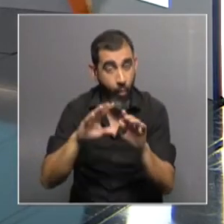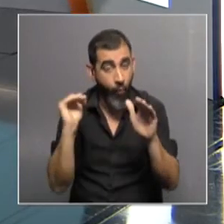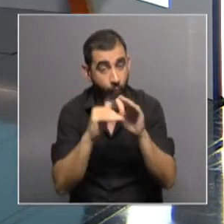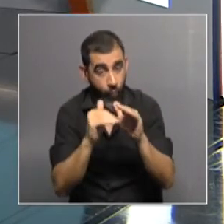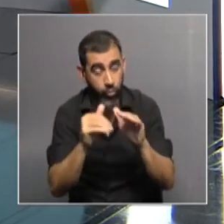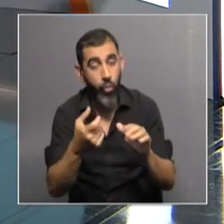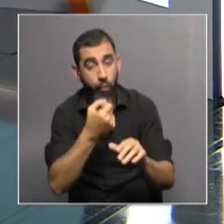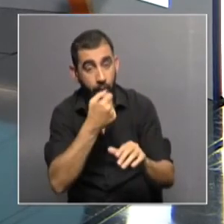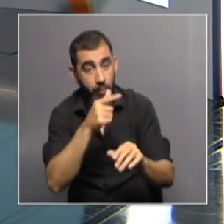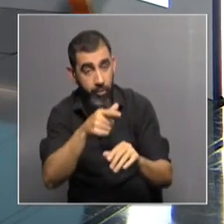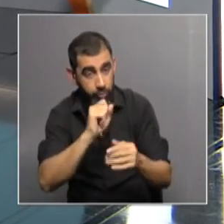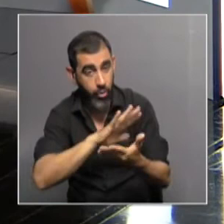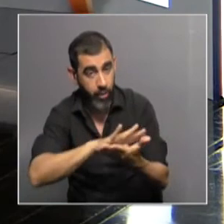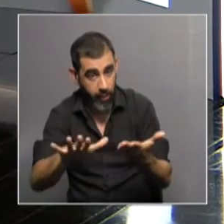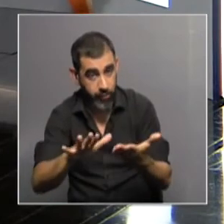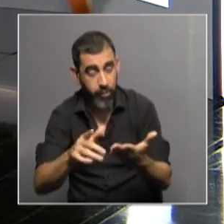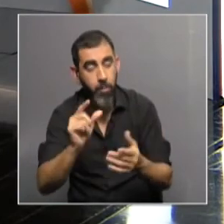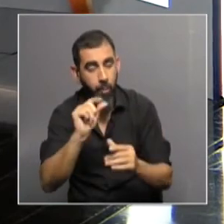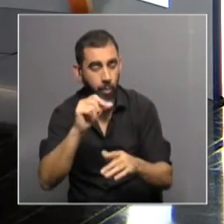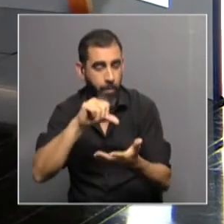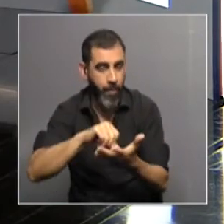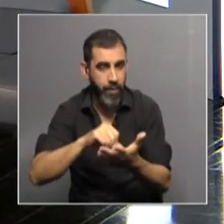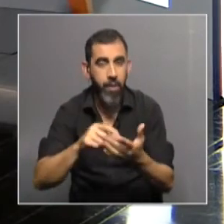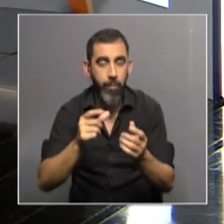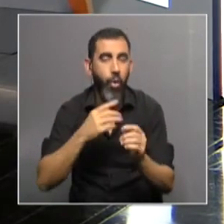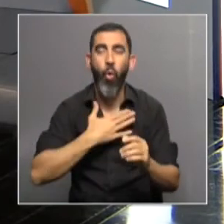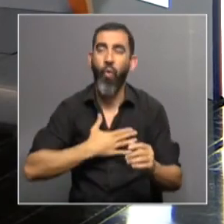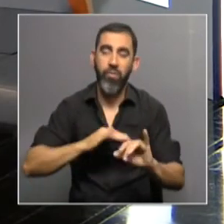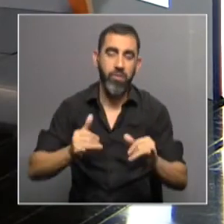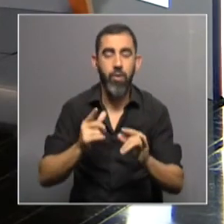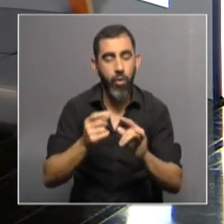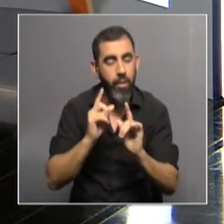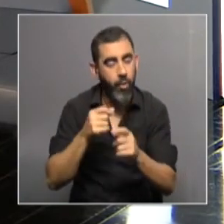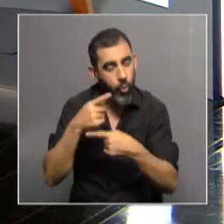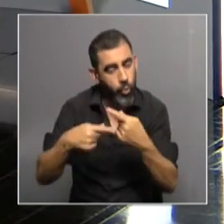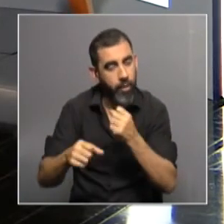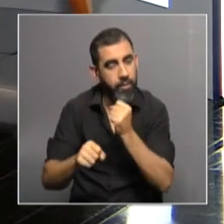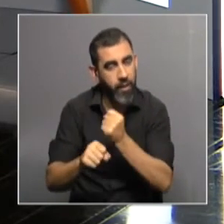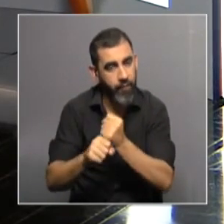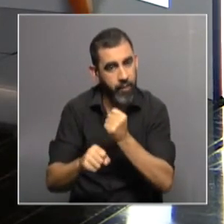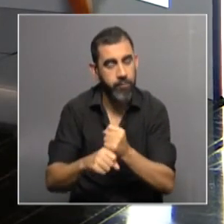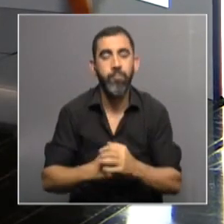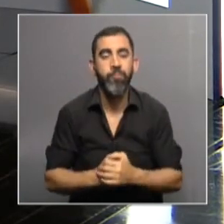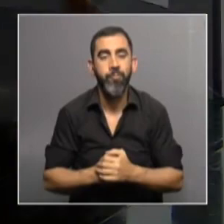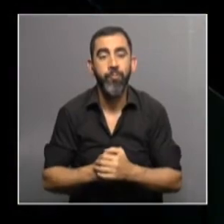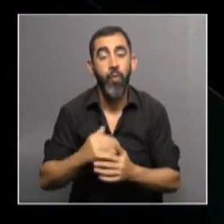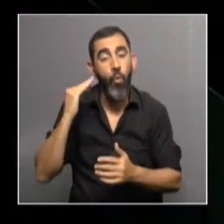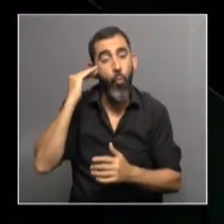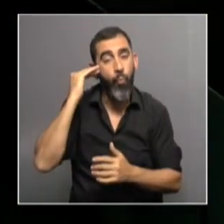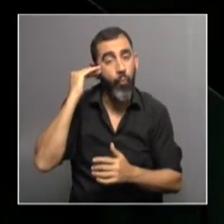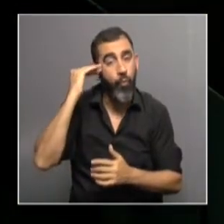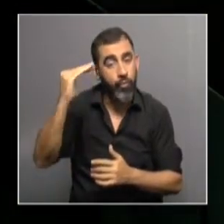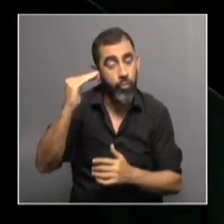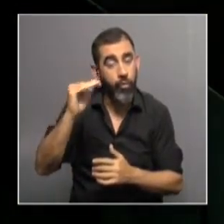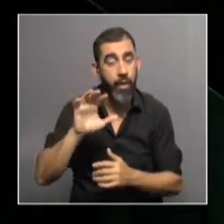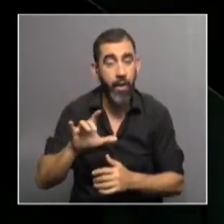estos fármacos de forma gratuita pero no podemos conformarnos y hay que seguir trabajando en esa área Mauricio Cuello profesor agregado de